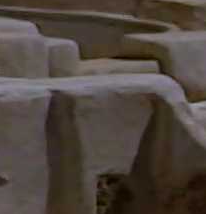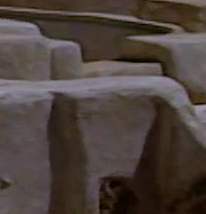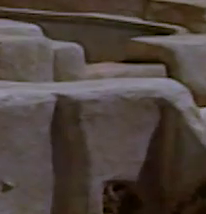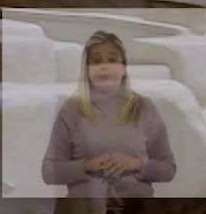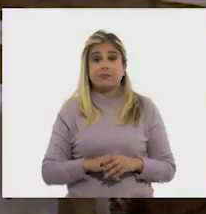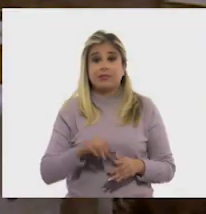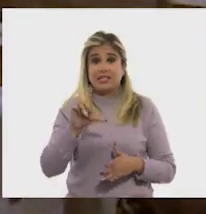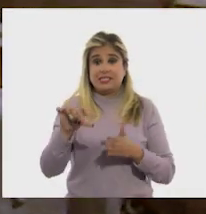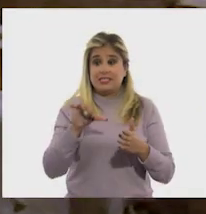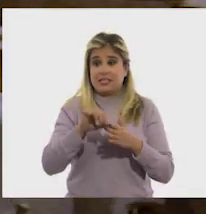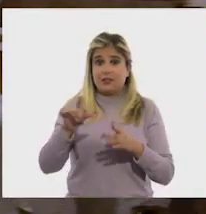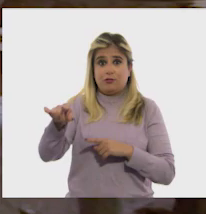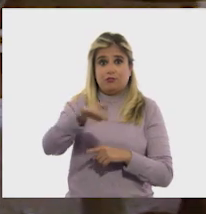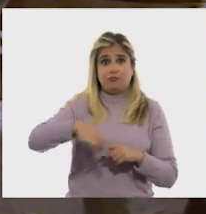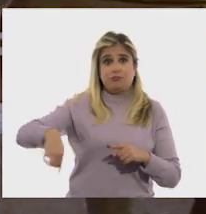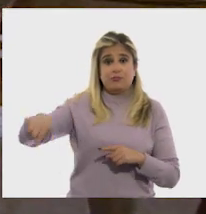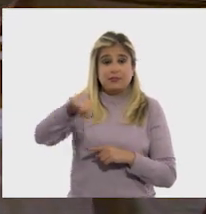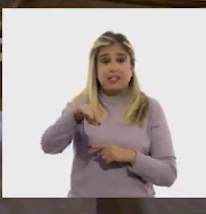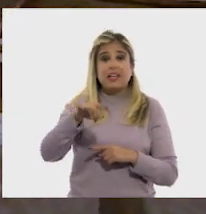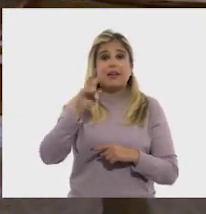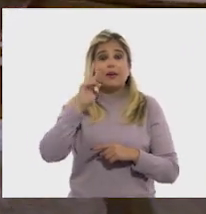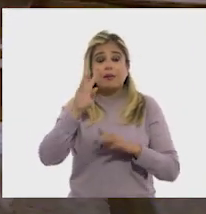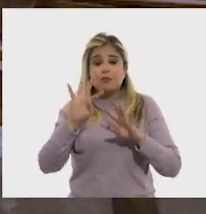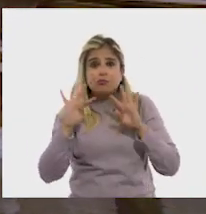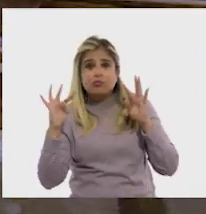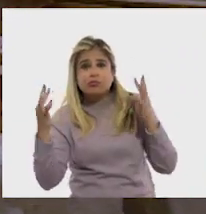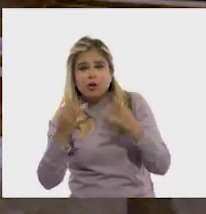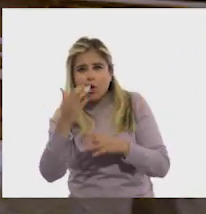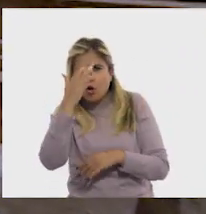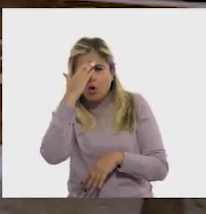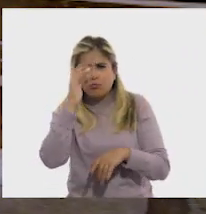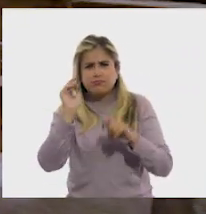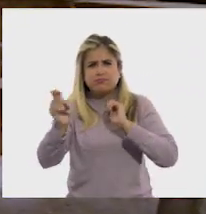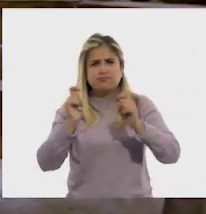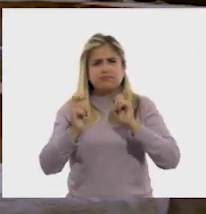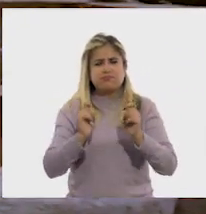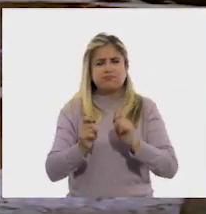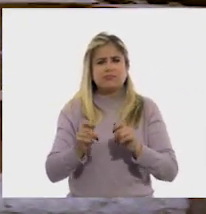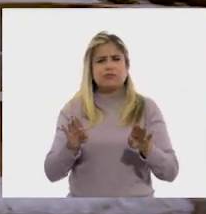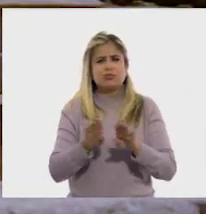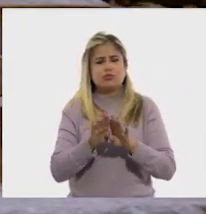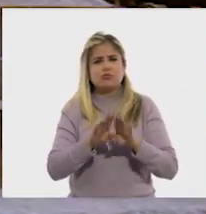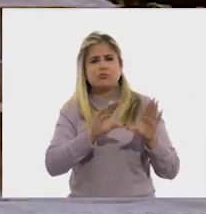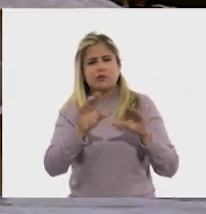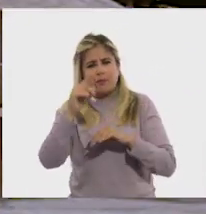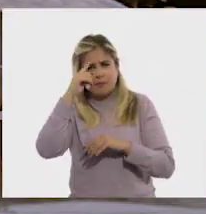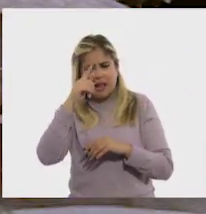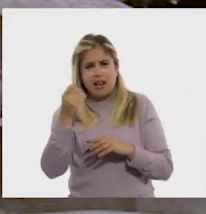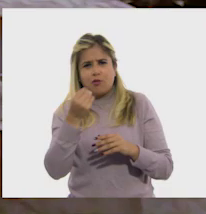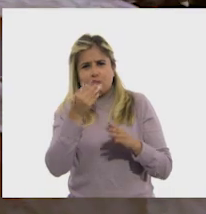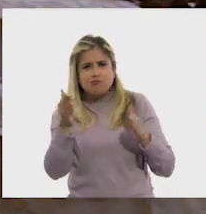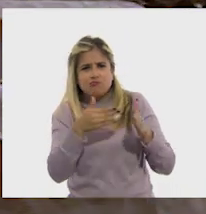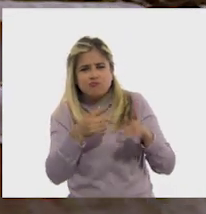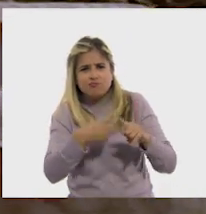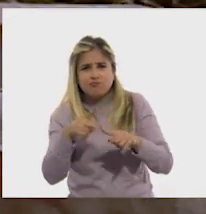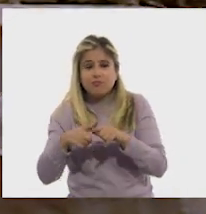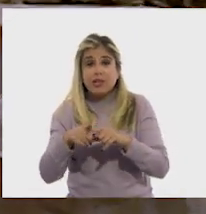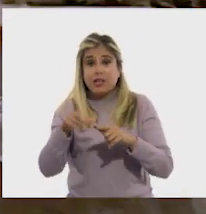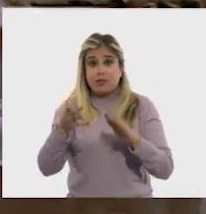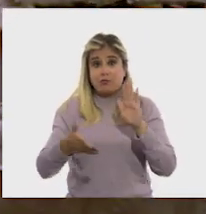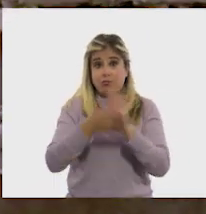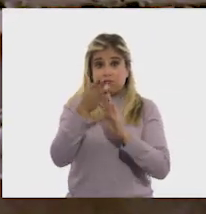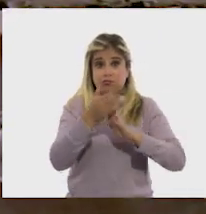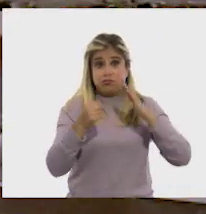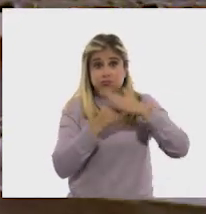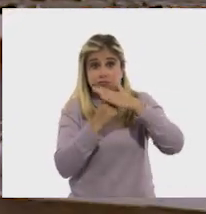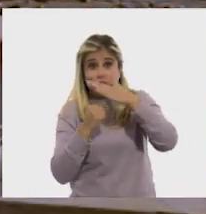Los centros ceremoniales como este dan testimonio del conocimiento que se tenía de la astronomía. Las estructuras